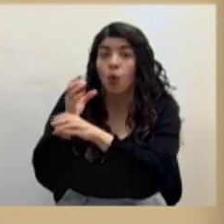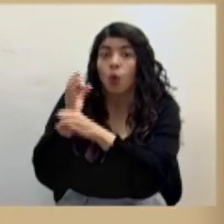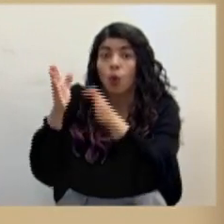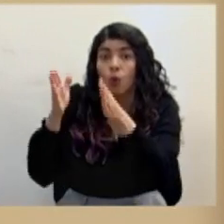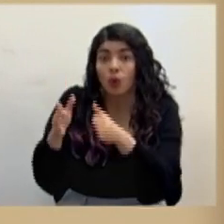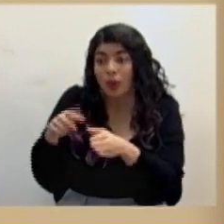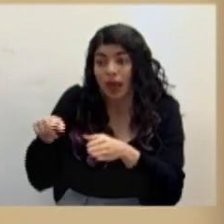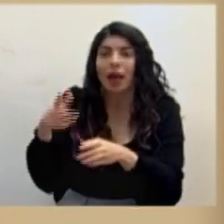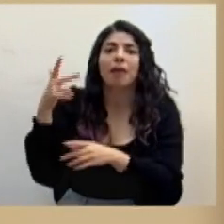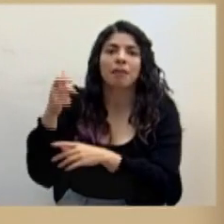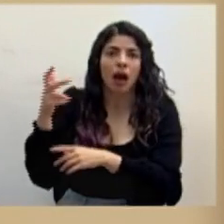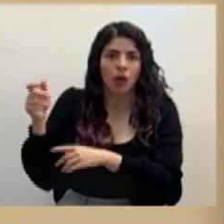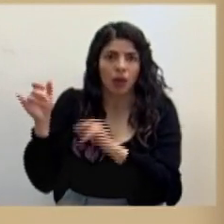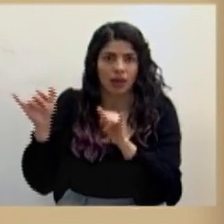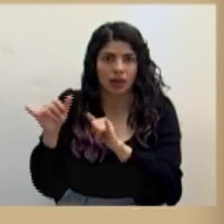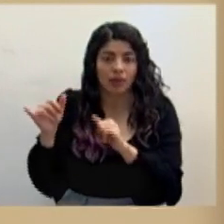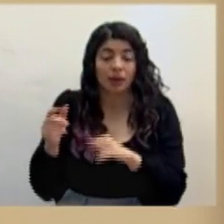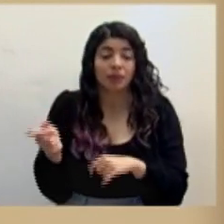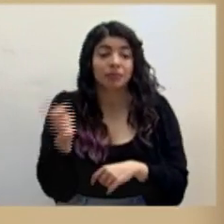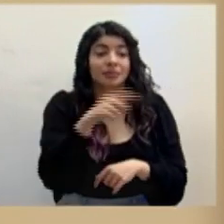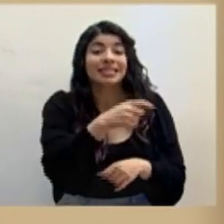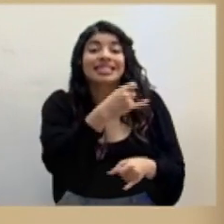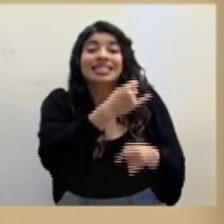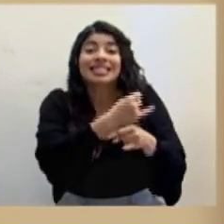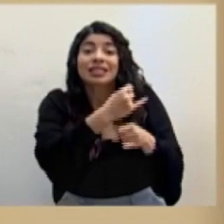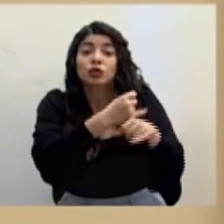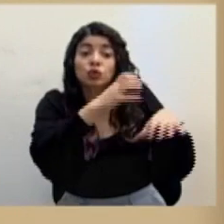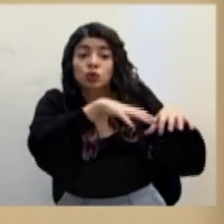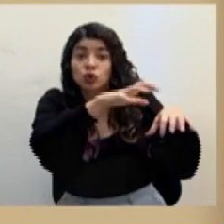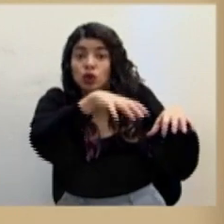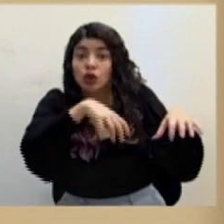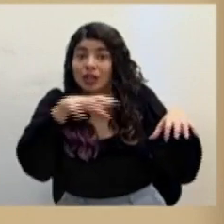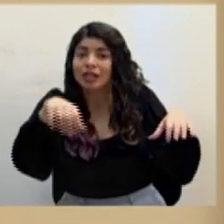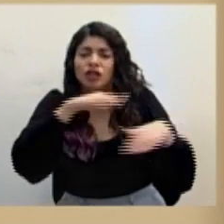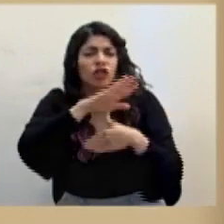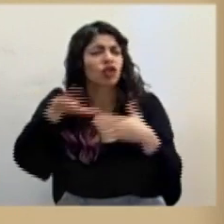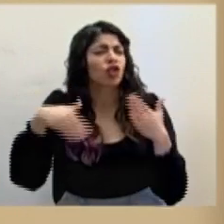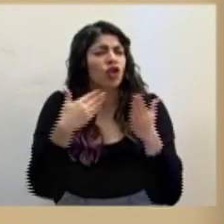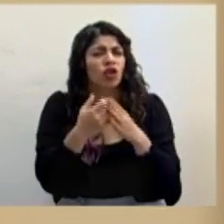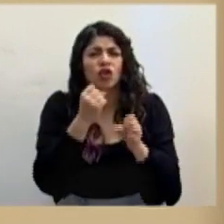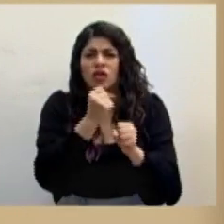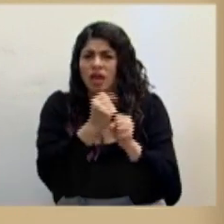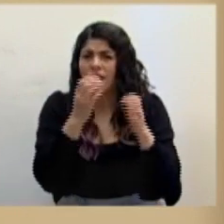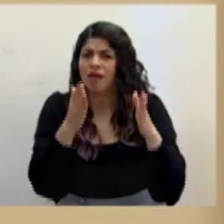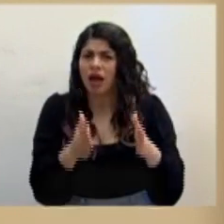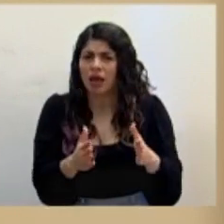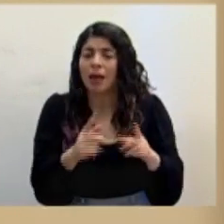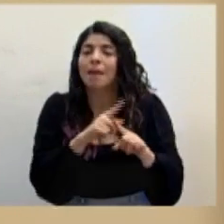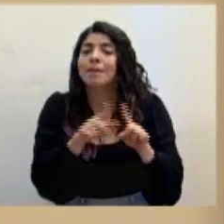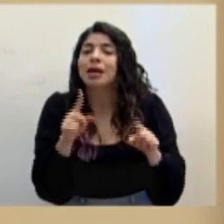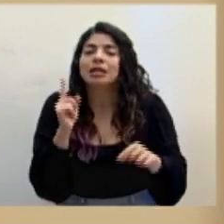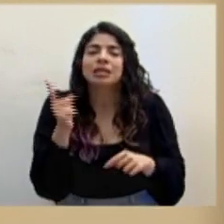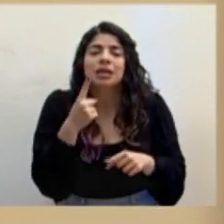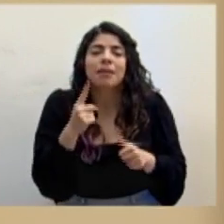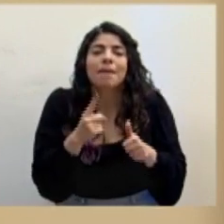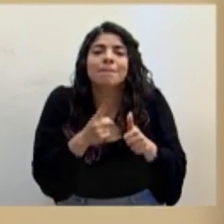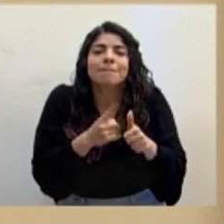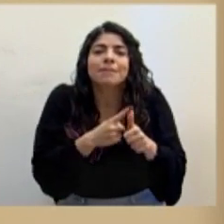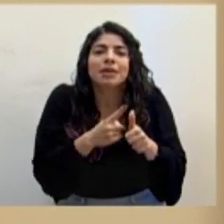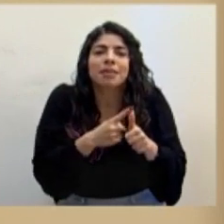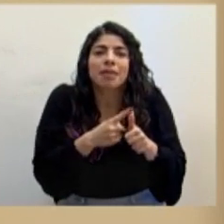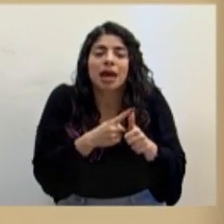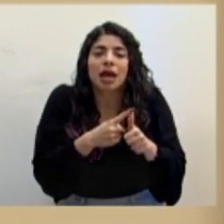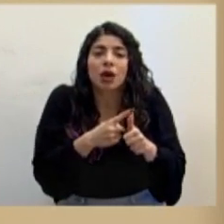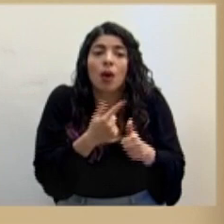estos hogares. Y dentro de las instituciones de primera respuesta, todos los trabajadores, pero haciendo una priorización en que primero